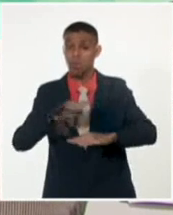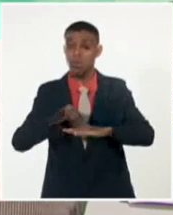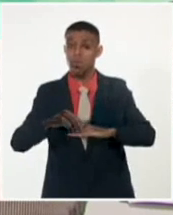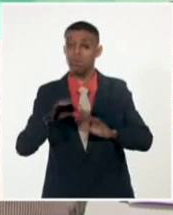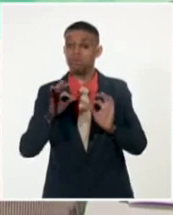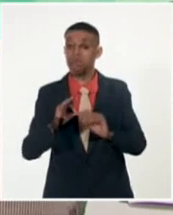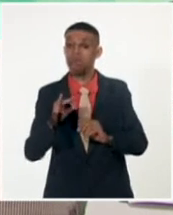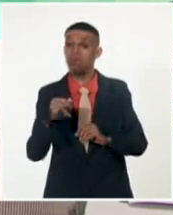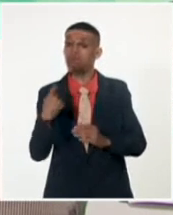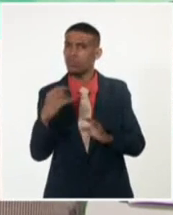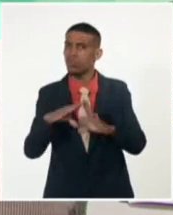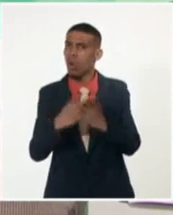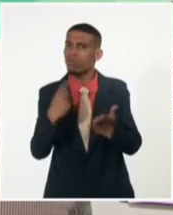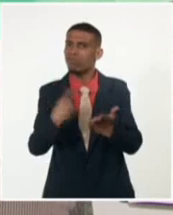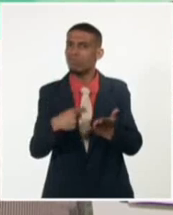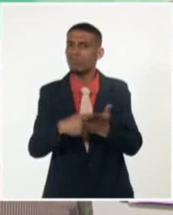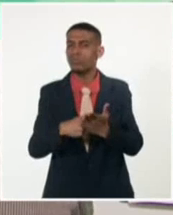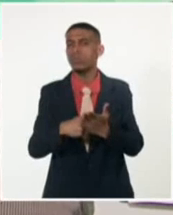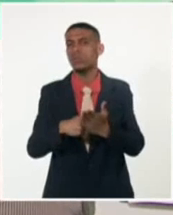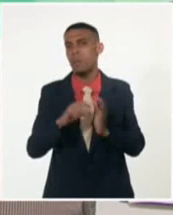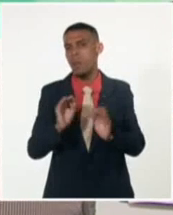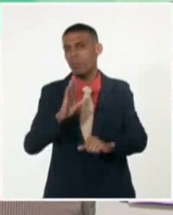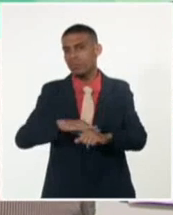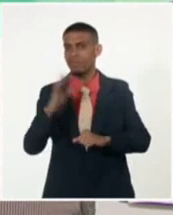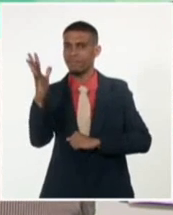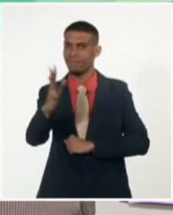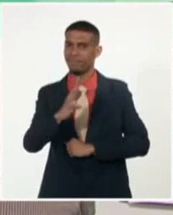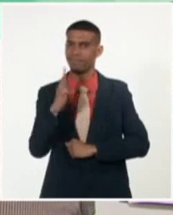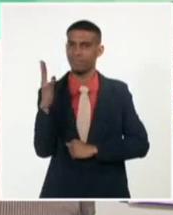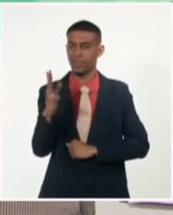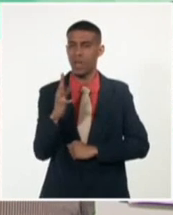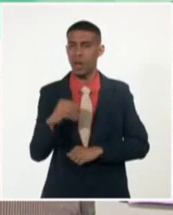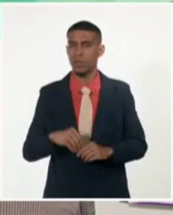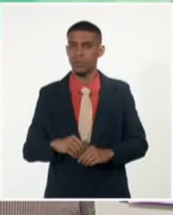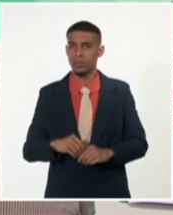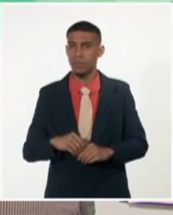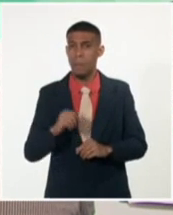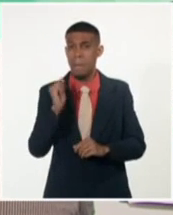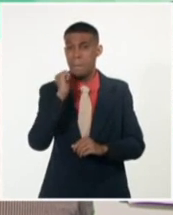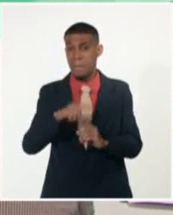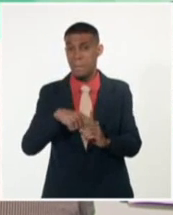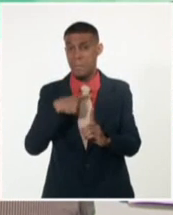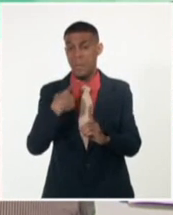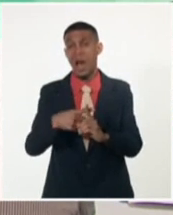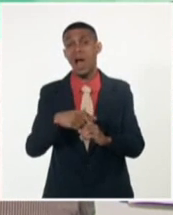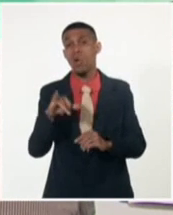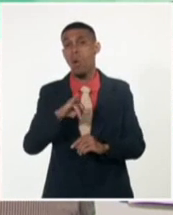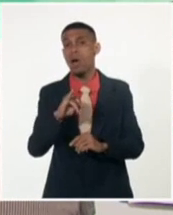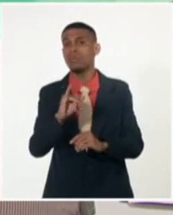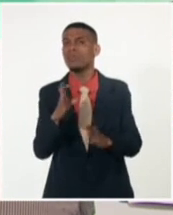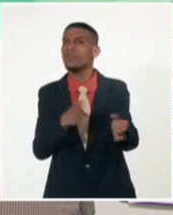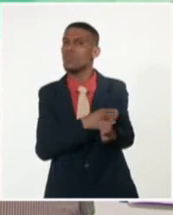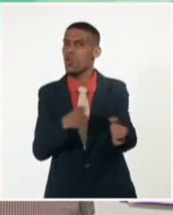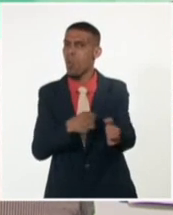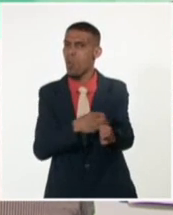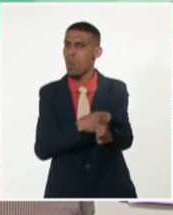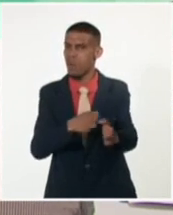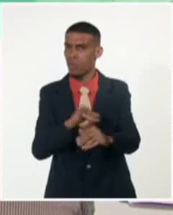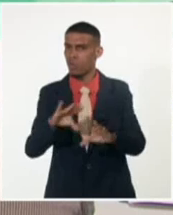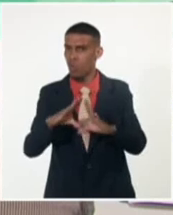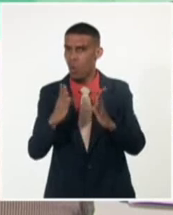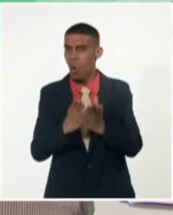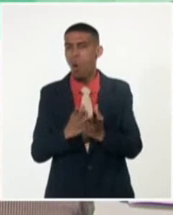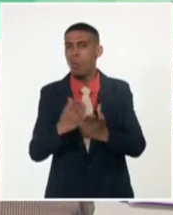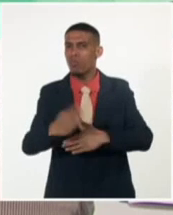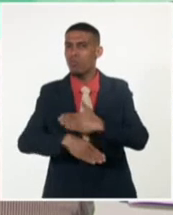climática nunca se haya cumplido. Si sumamos a ello la acumulación de los incumplimientos y el impacto de la inflación, esta